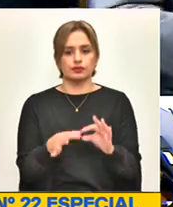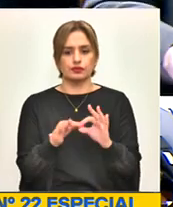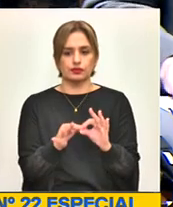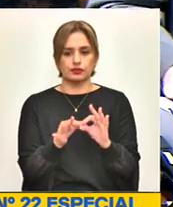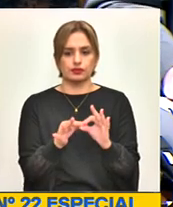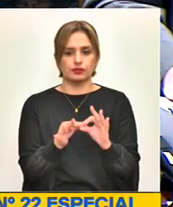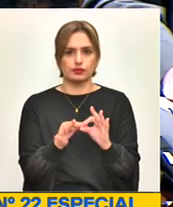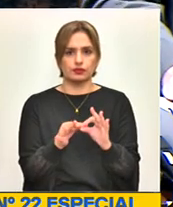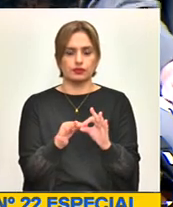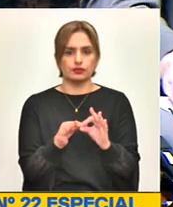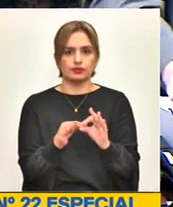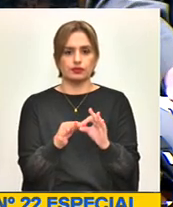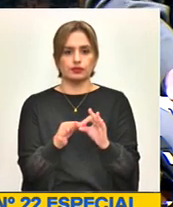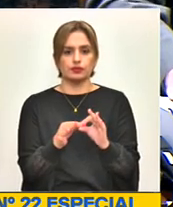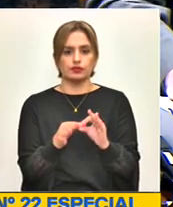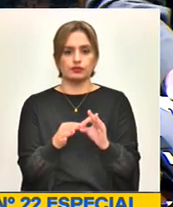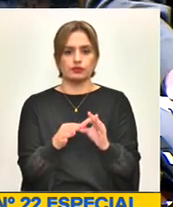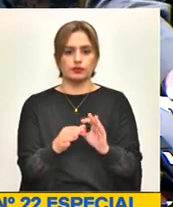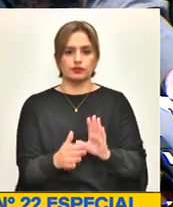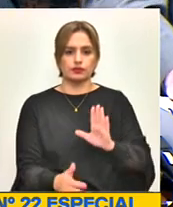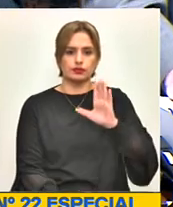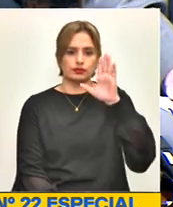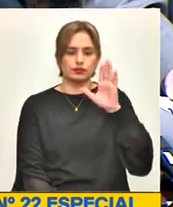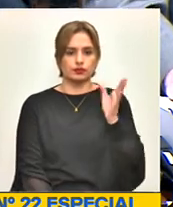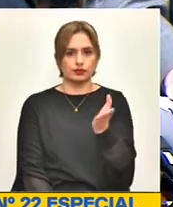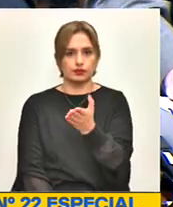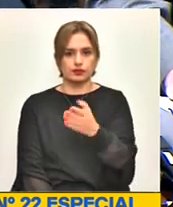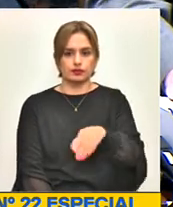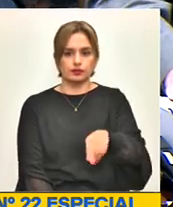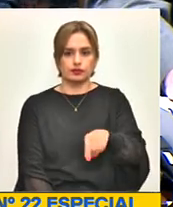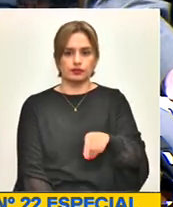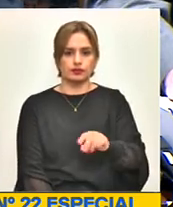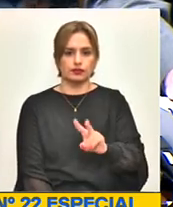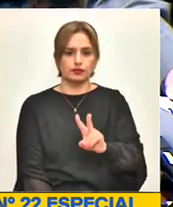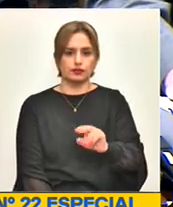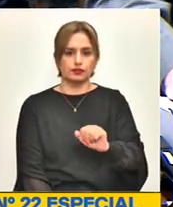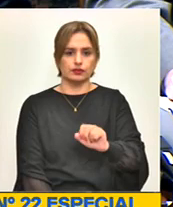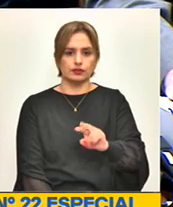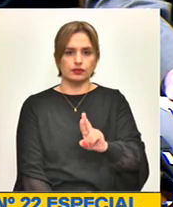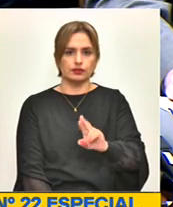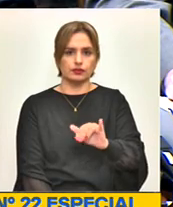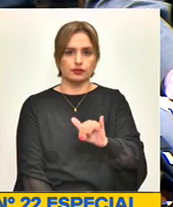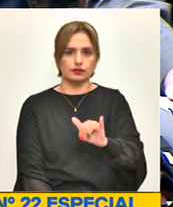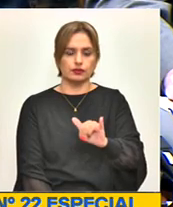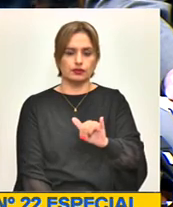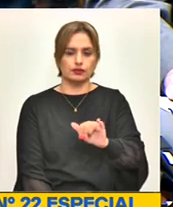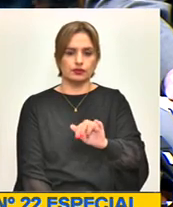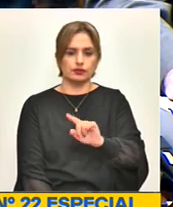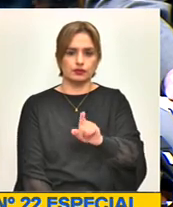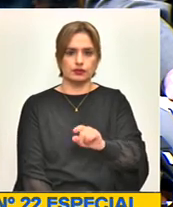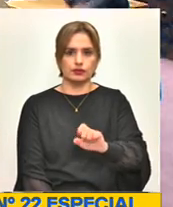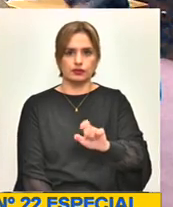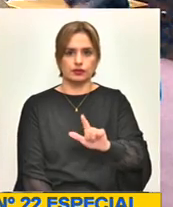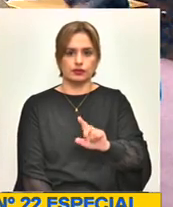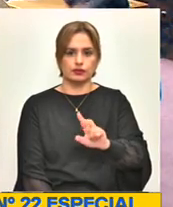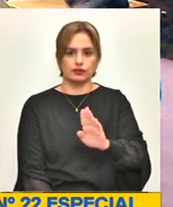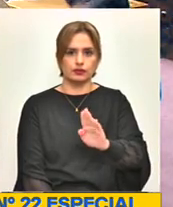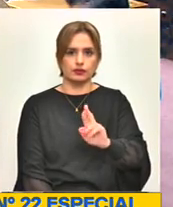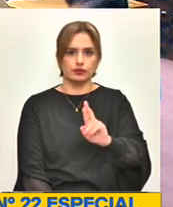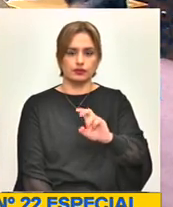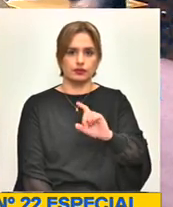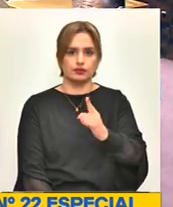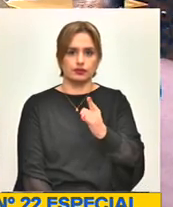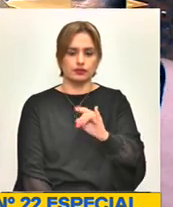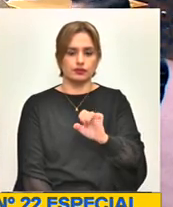señor senador ofrezco la palabra al senador henberg y don Enrique Gracias presidente